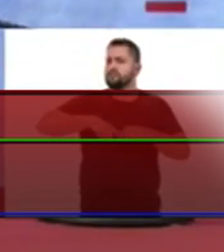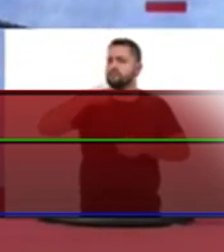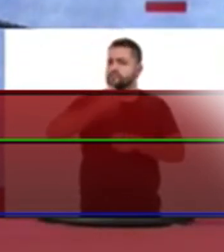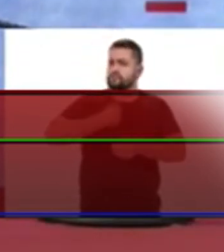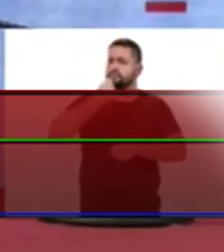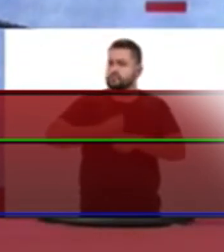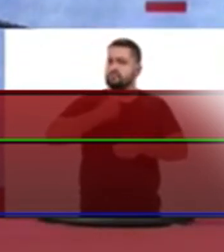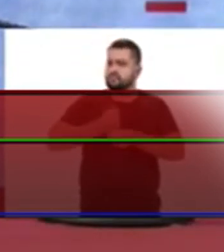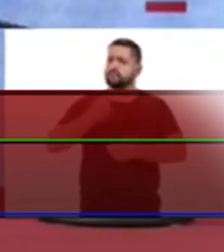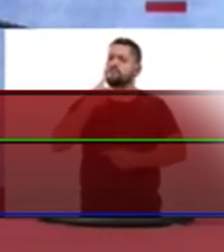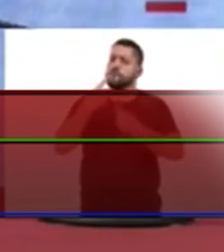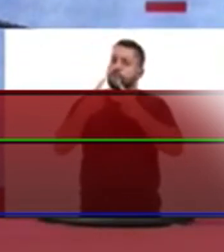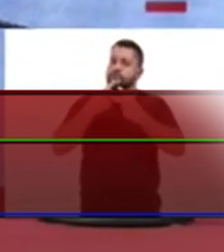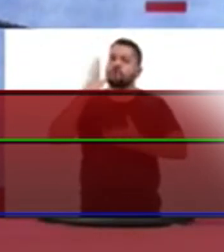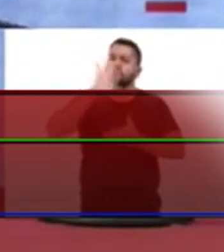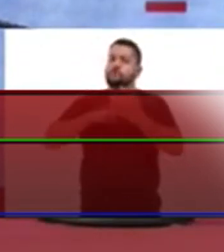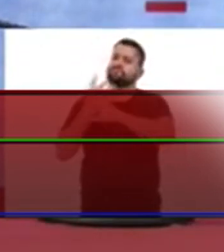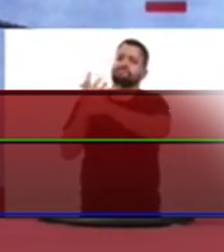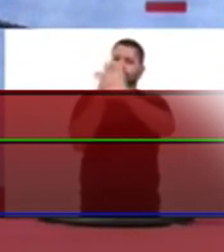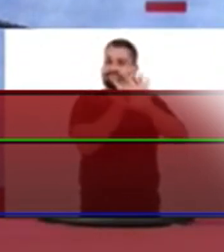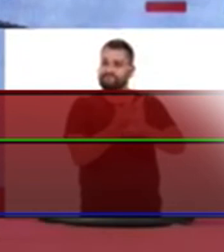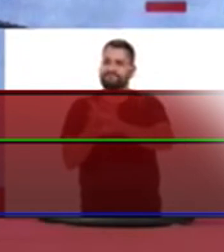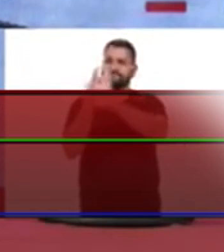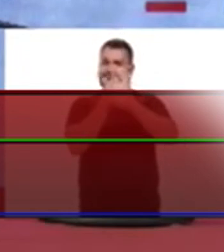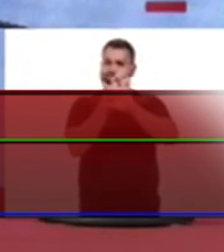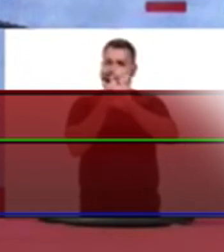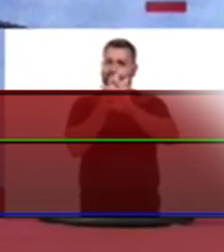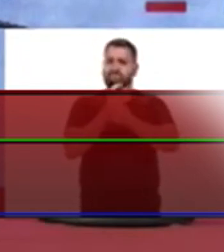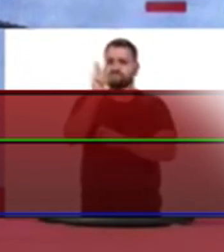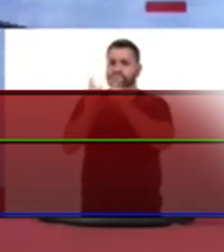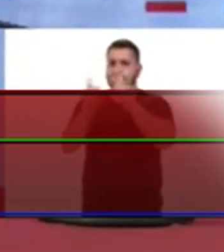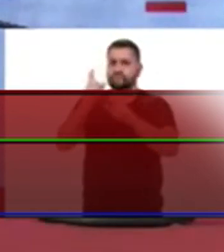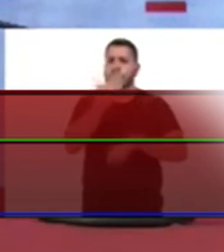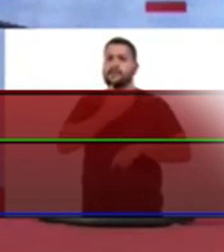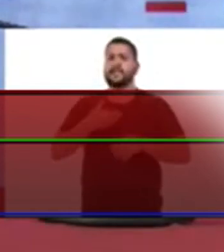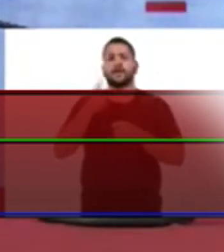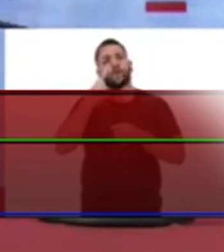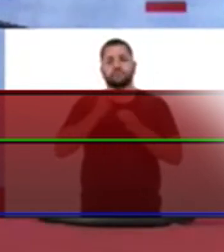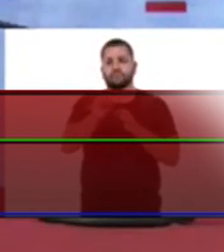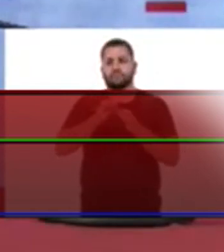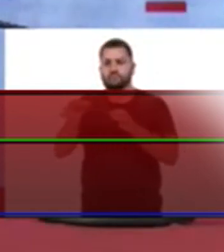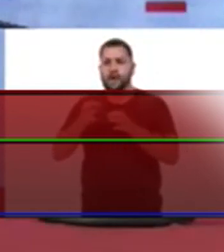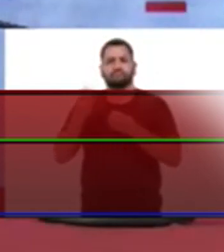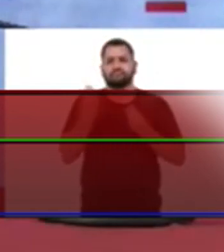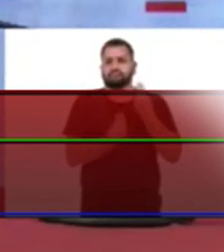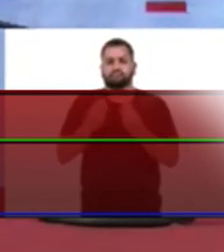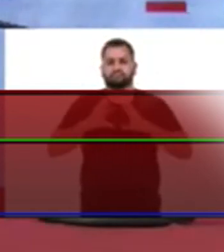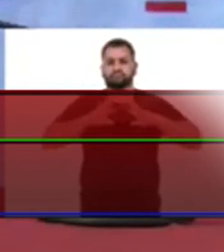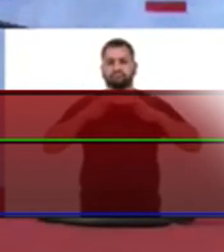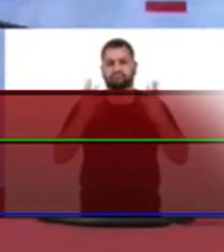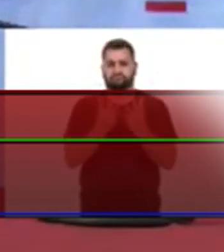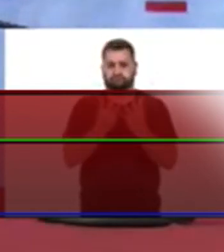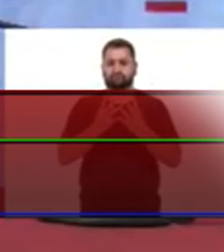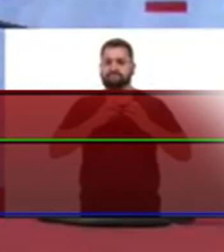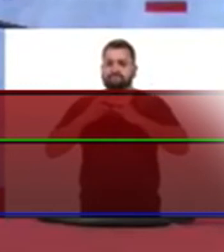de consulta mediante videoconferencia con intendentes, presidentes comunales y representantes de